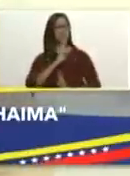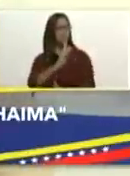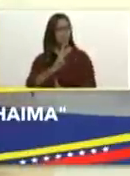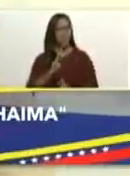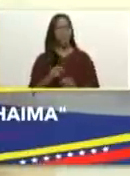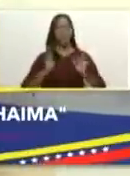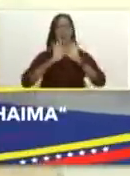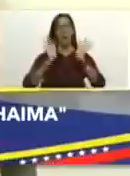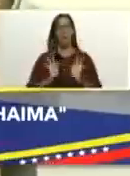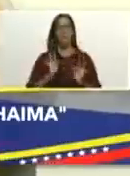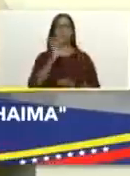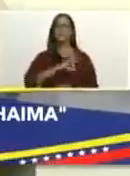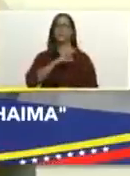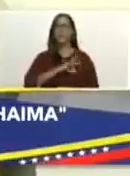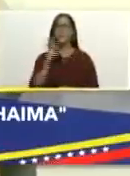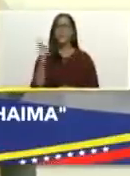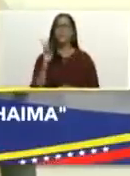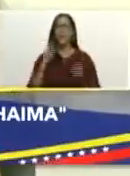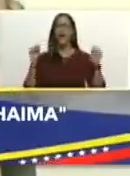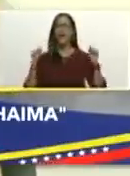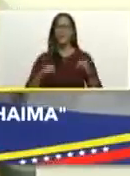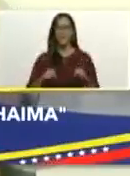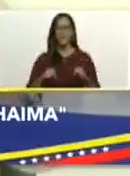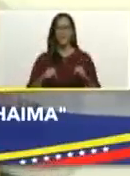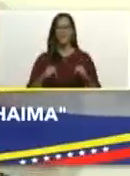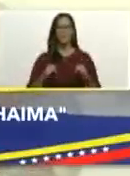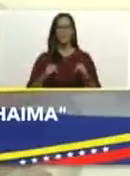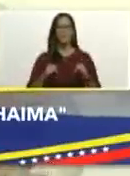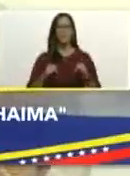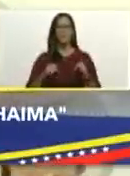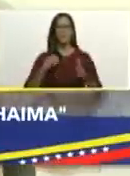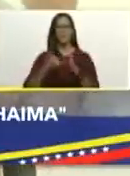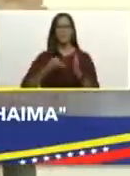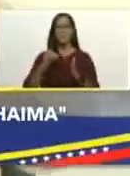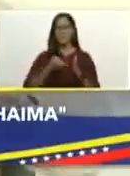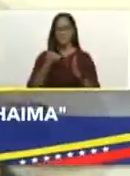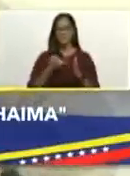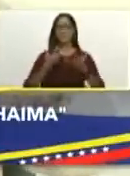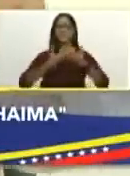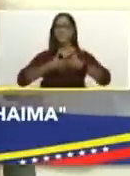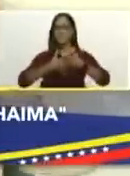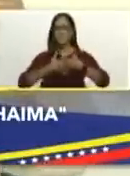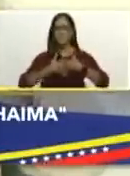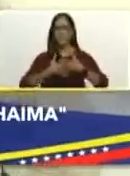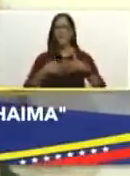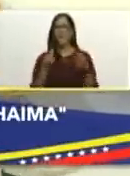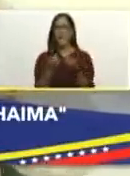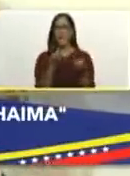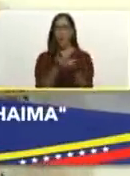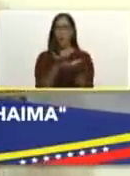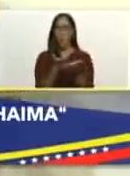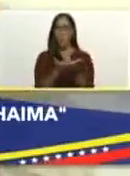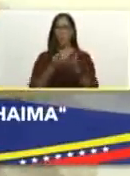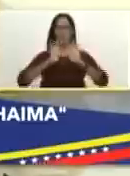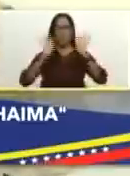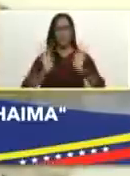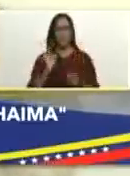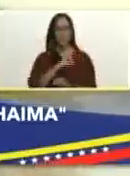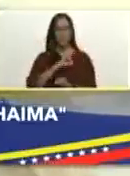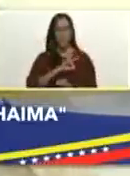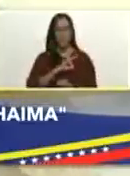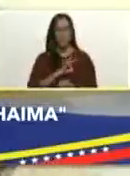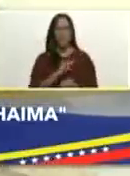modelo socialista venezolano es este. A nivel industrial, a nivel económico, el modelo socialista pasa por